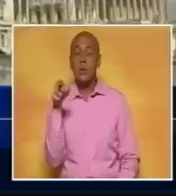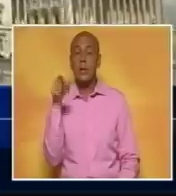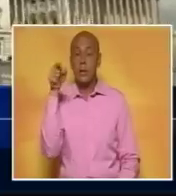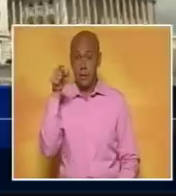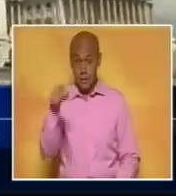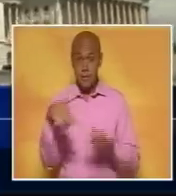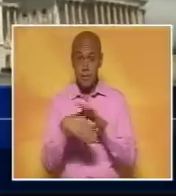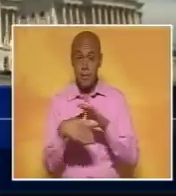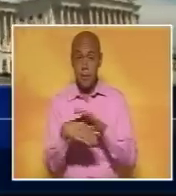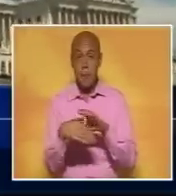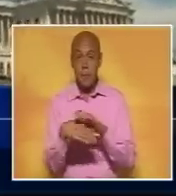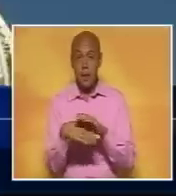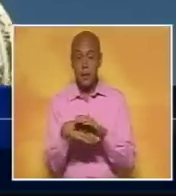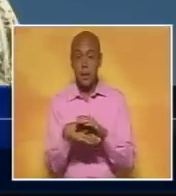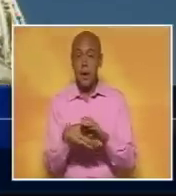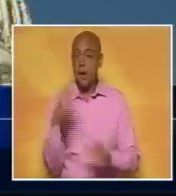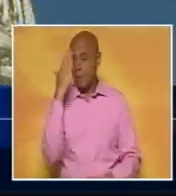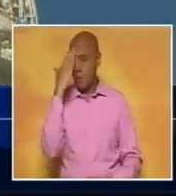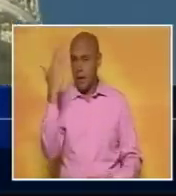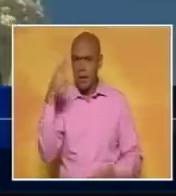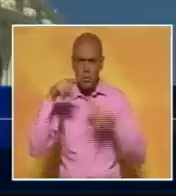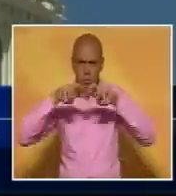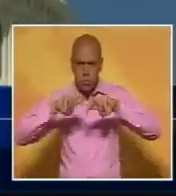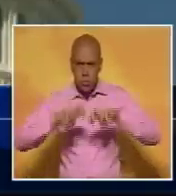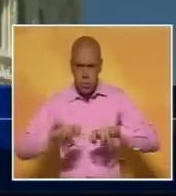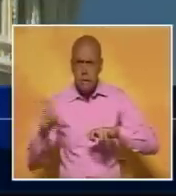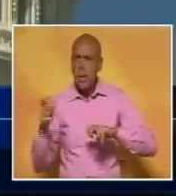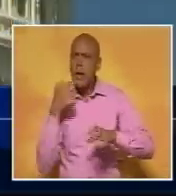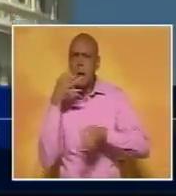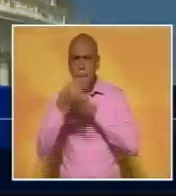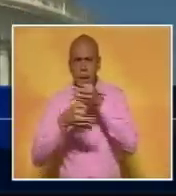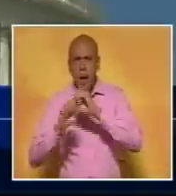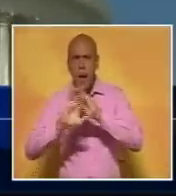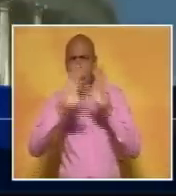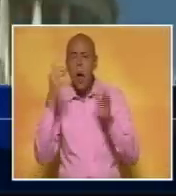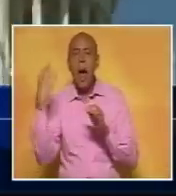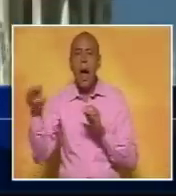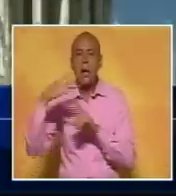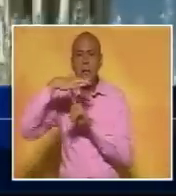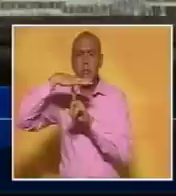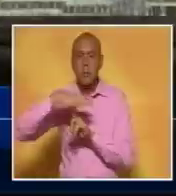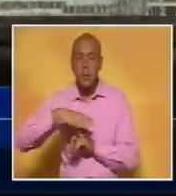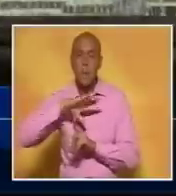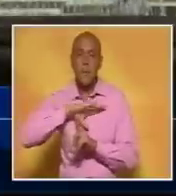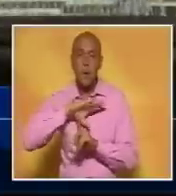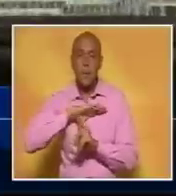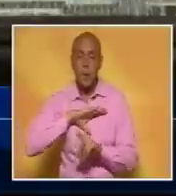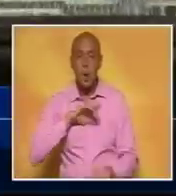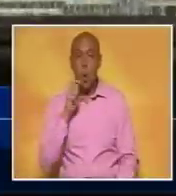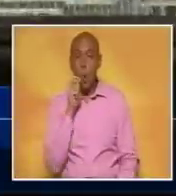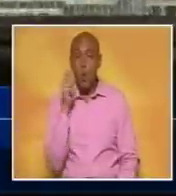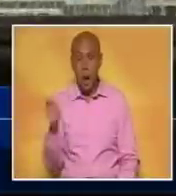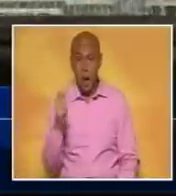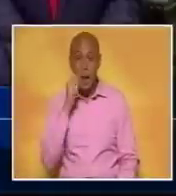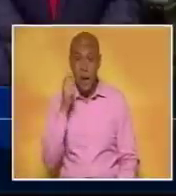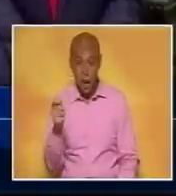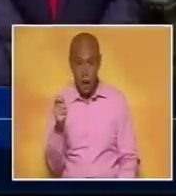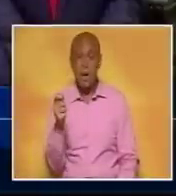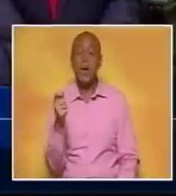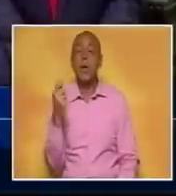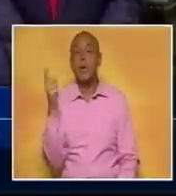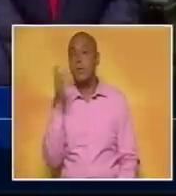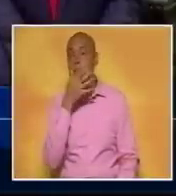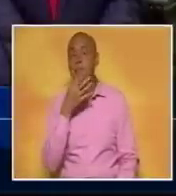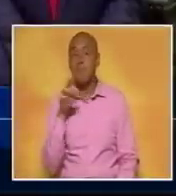martes ante los comités del Congreso que investigan el caso de las presuntas presiones políticas a Ucrania y que conllevarían a un eventual